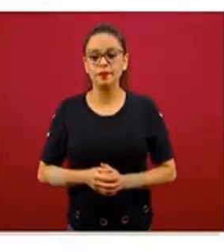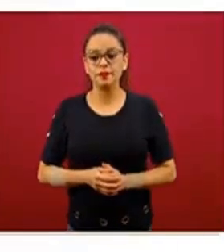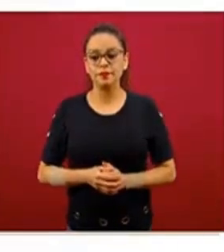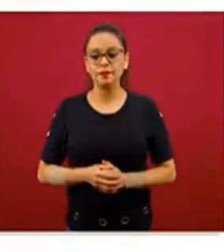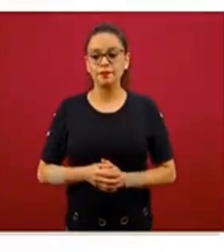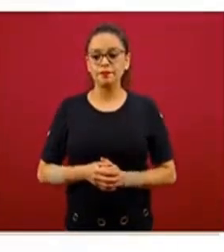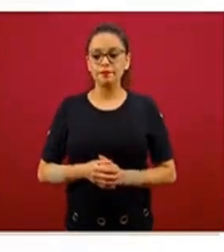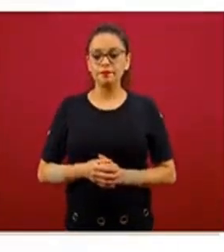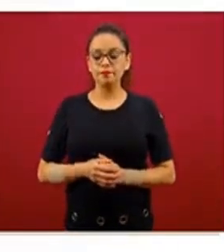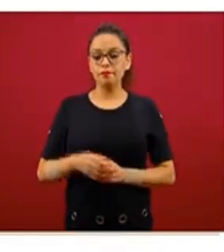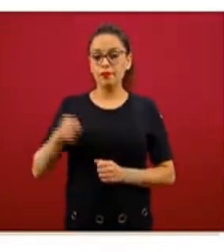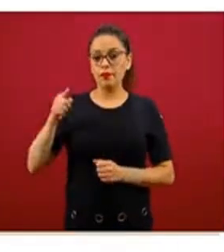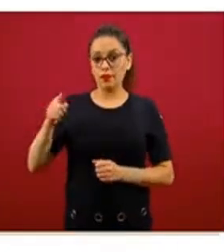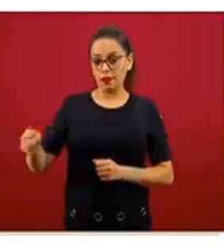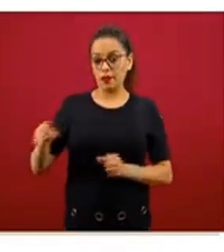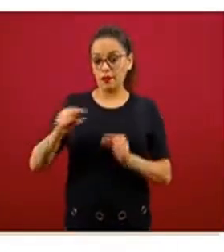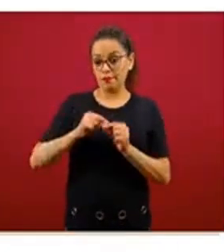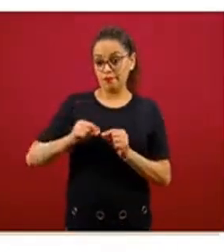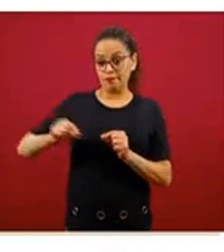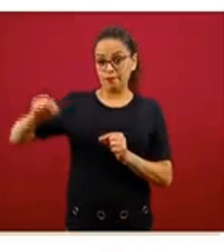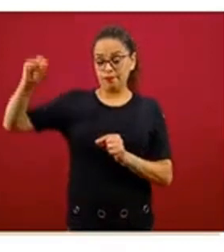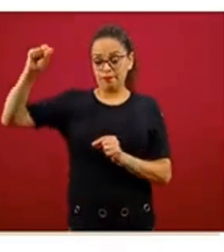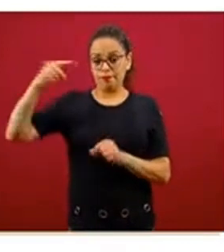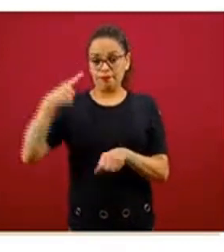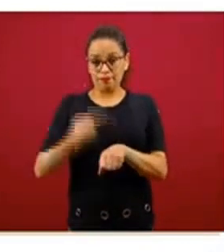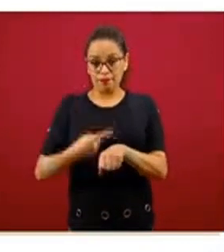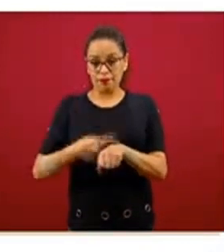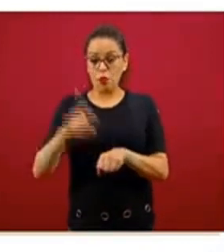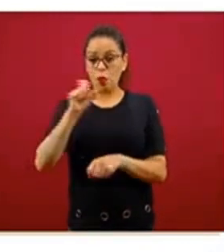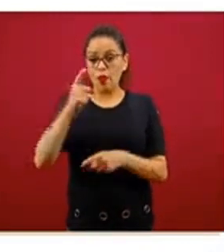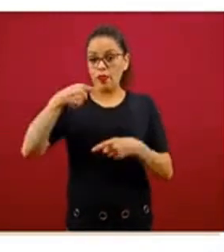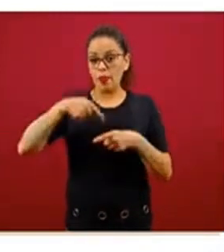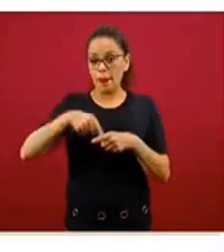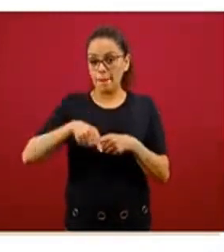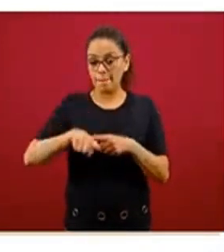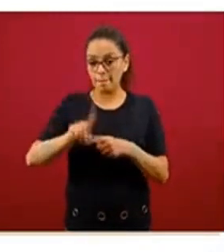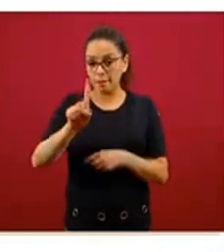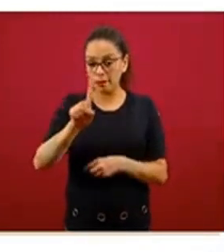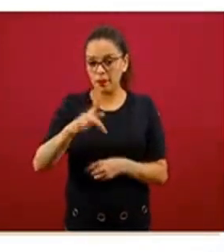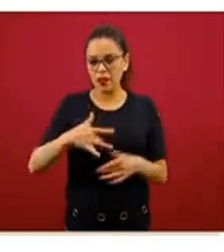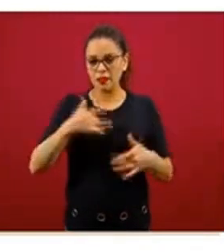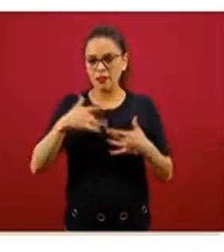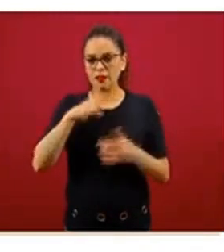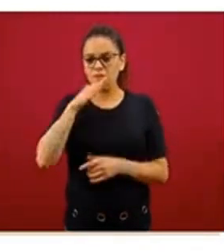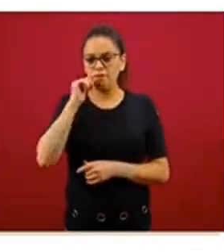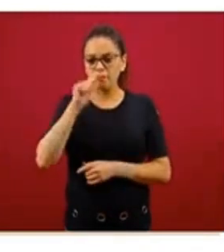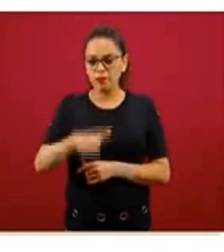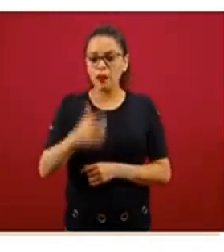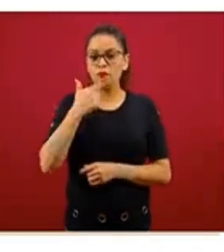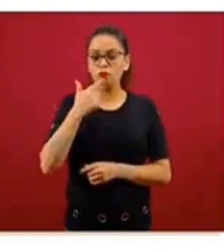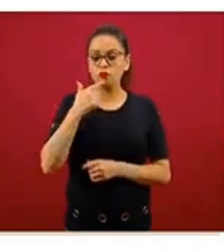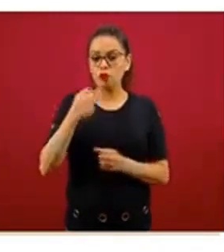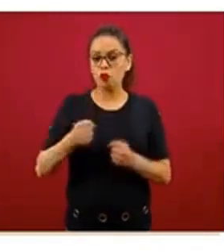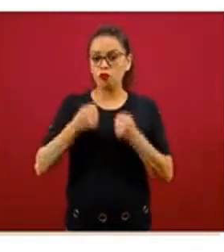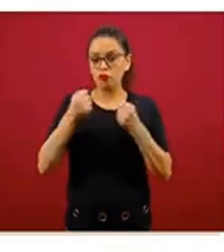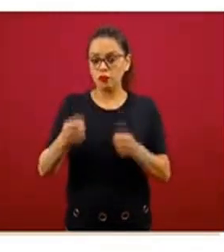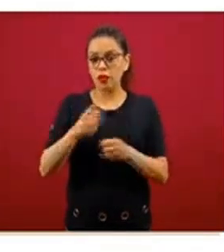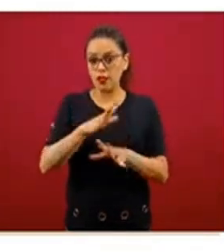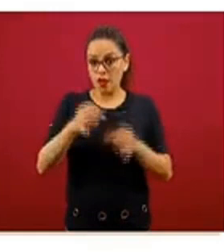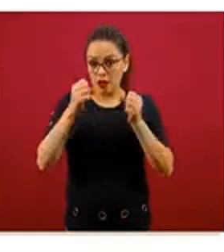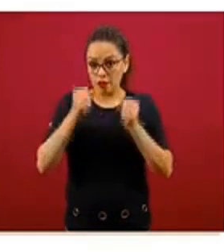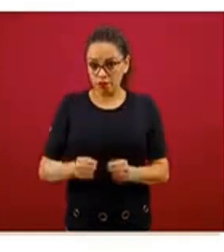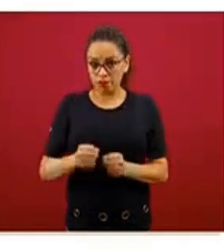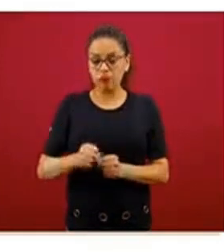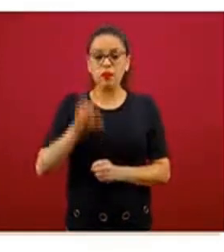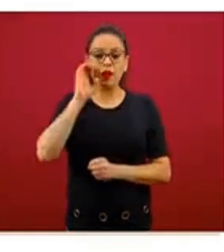curva epidémica, en este caso por fecha de inicio de síntomas, en color rojo los confirmados, en color naranja claro los que aún son